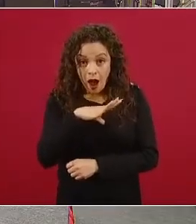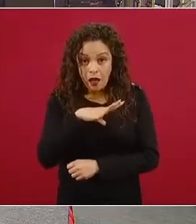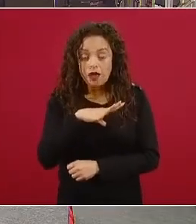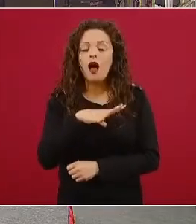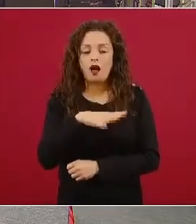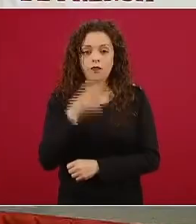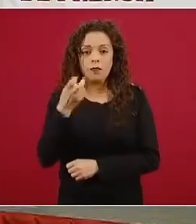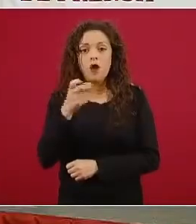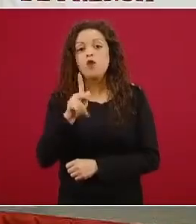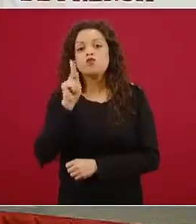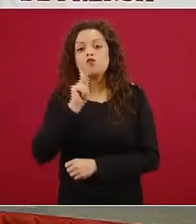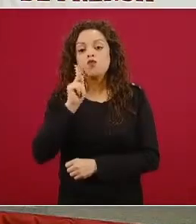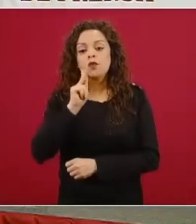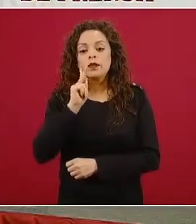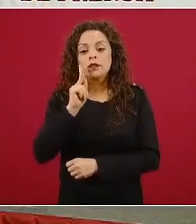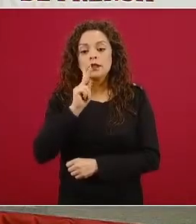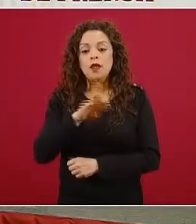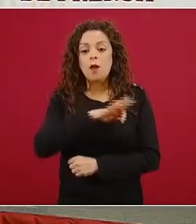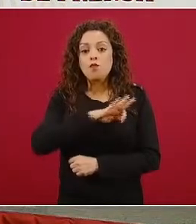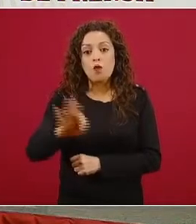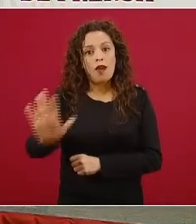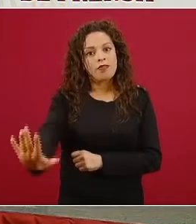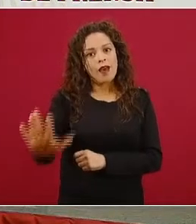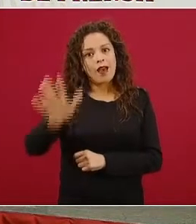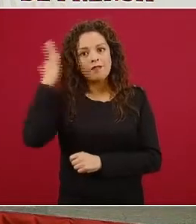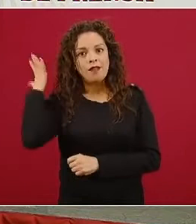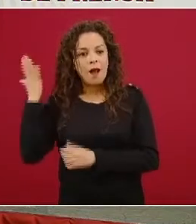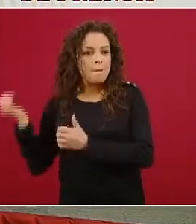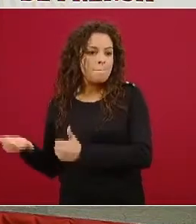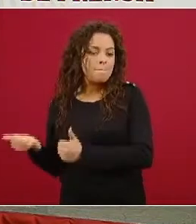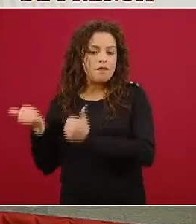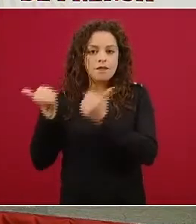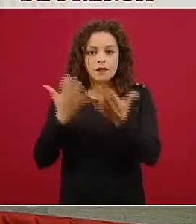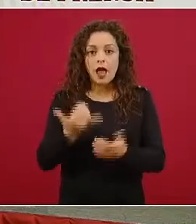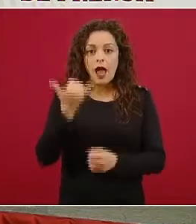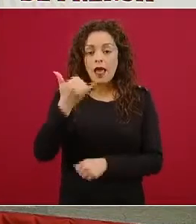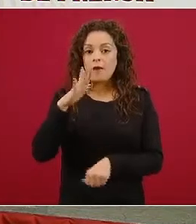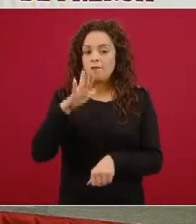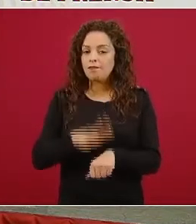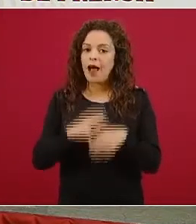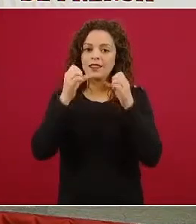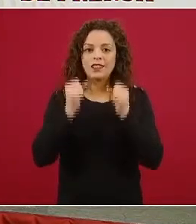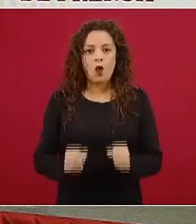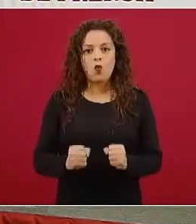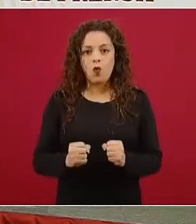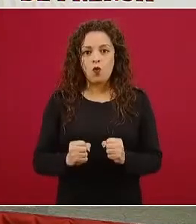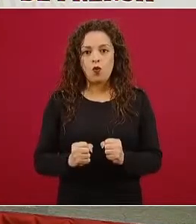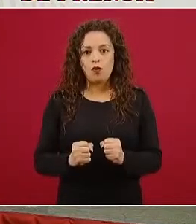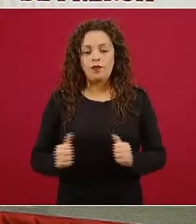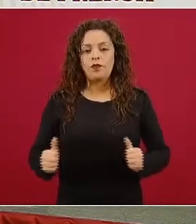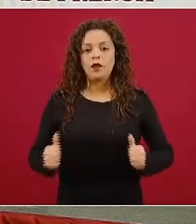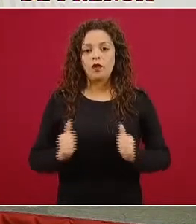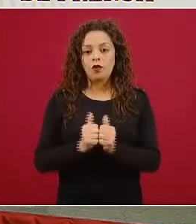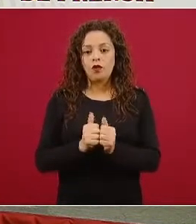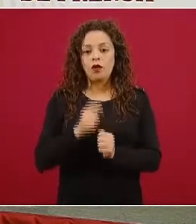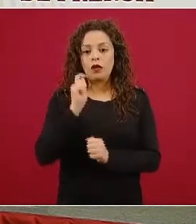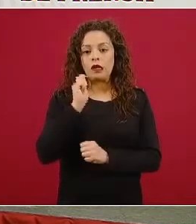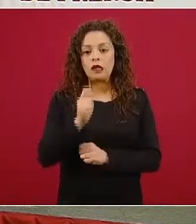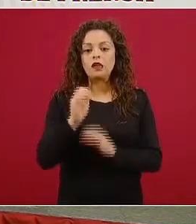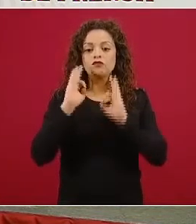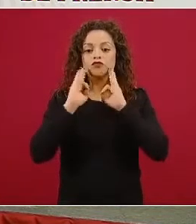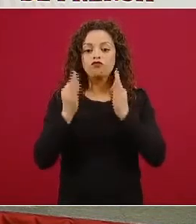que esa muestra pueda llegar no solo rápidamente, sino de manera más segura a través de un mecanismo de envío